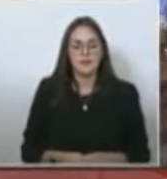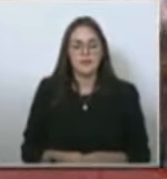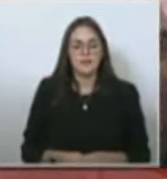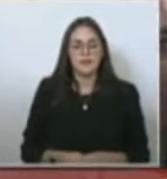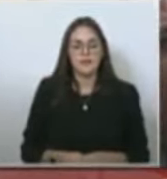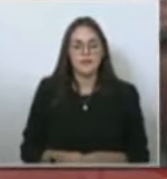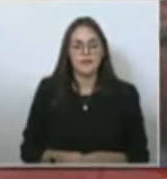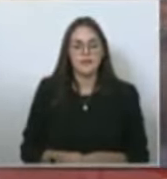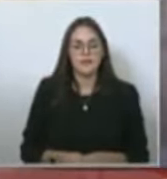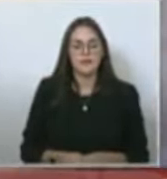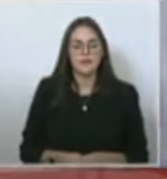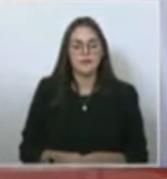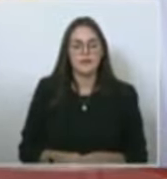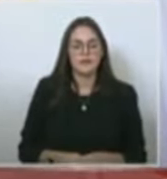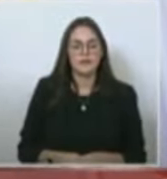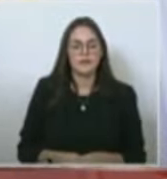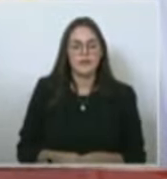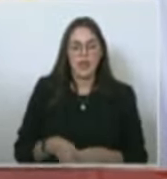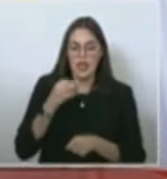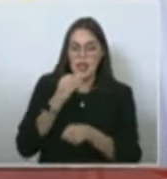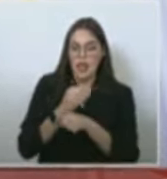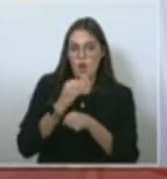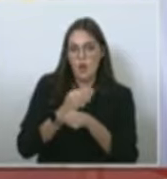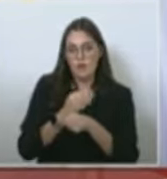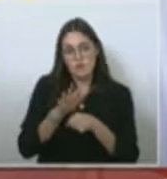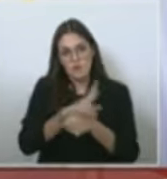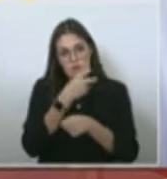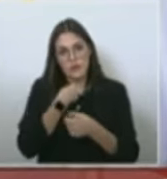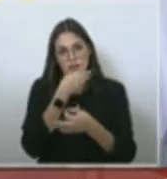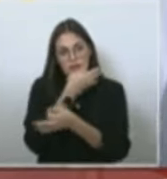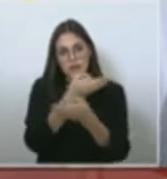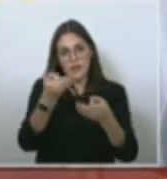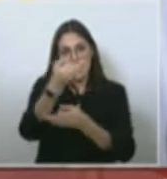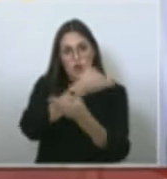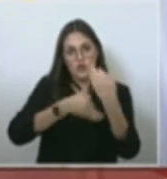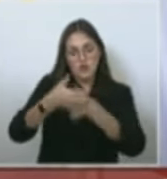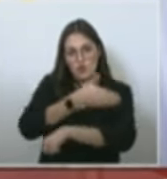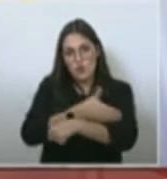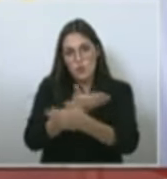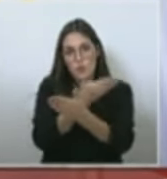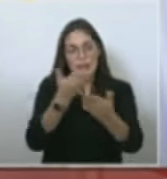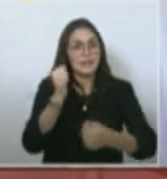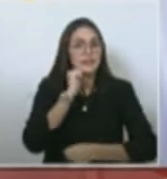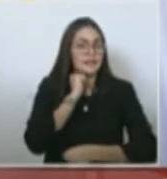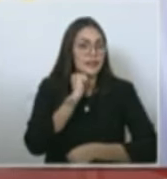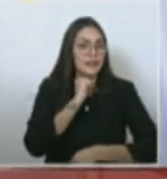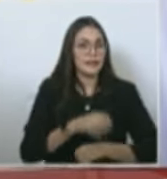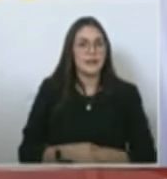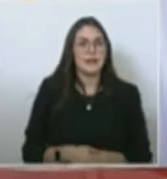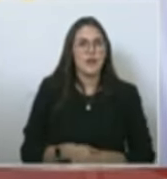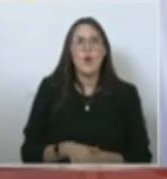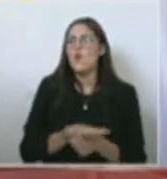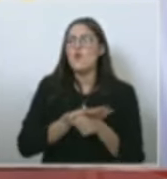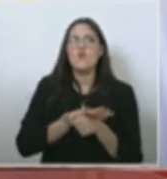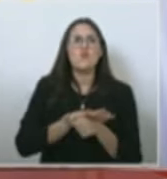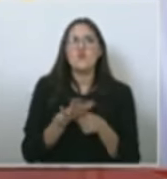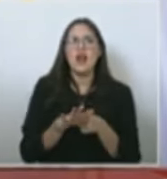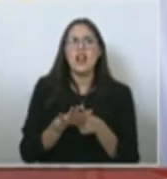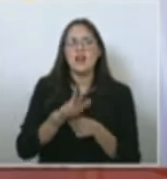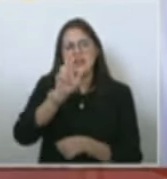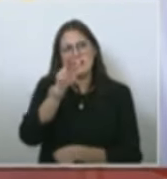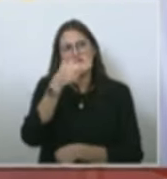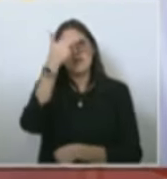Por eso, compañeros y compañeras, senadores y senadoras, el mejor homenaje que le podemos hacer